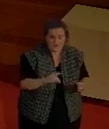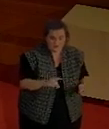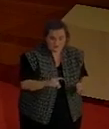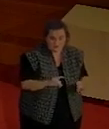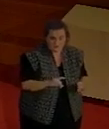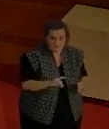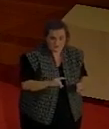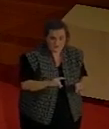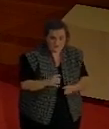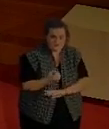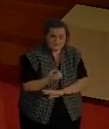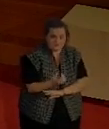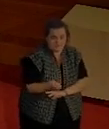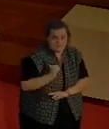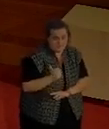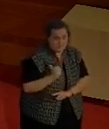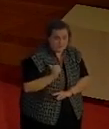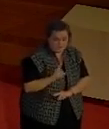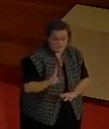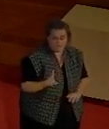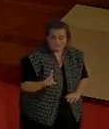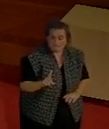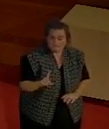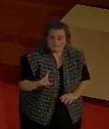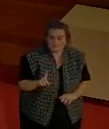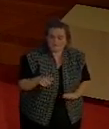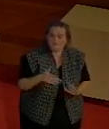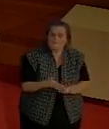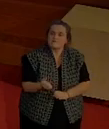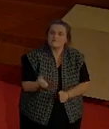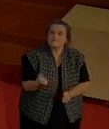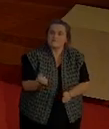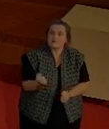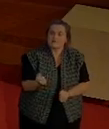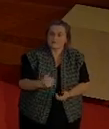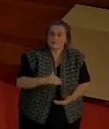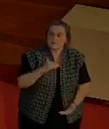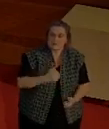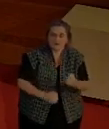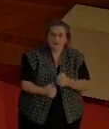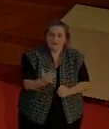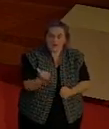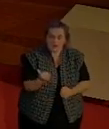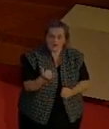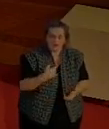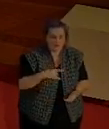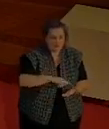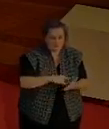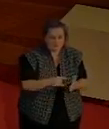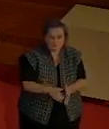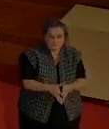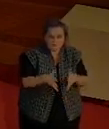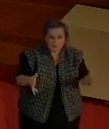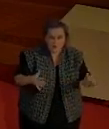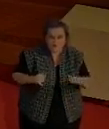ese tipo de infraestructuras y por lo tanto con toda la capacidad financiera que tiene China está implicado ahora mismo en un macroproyecto la franja y la